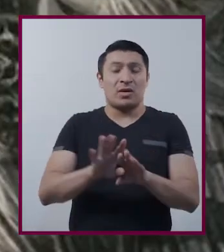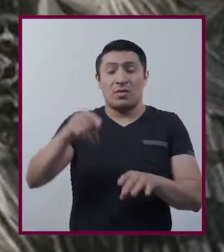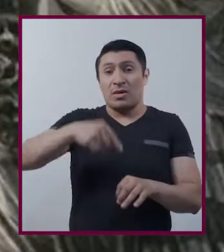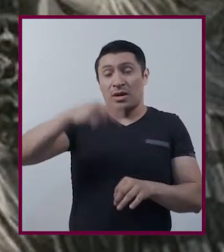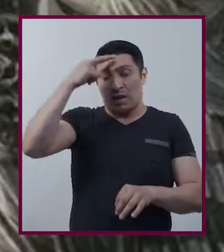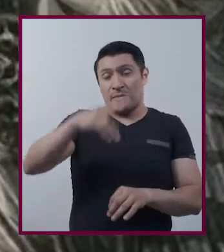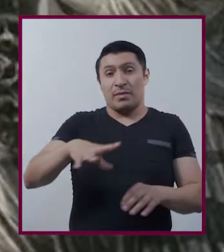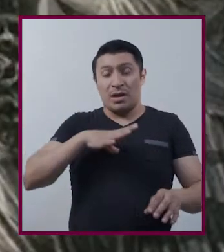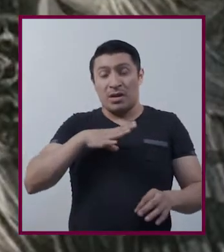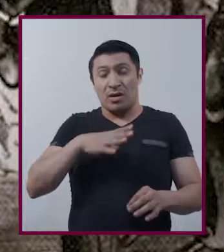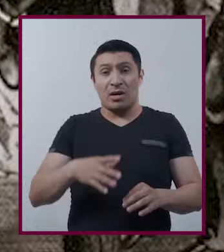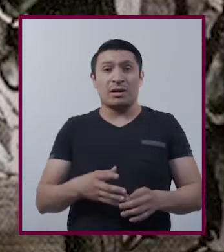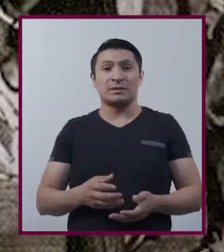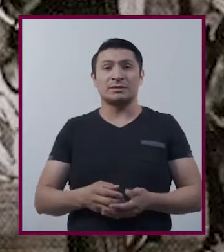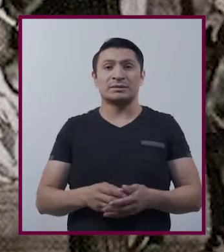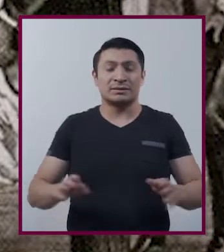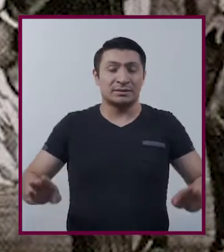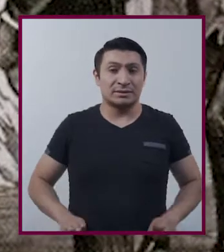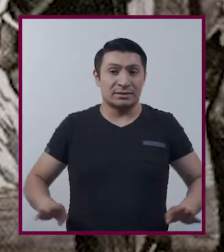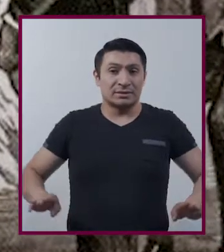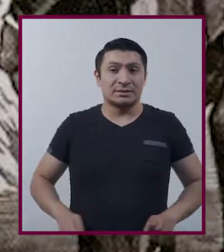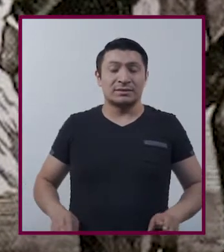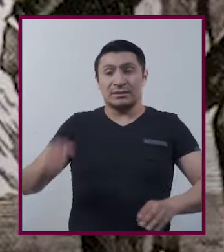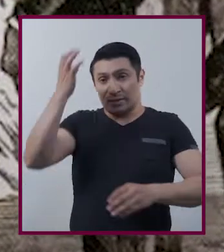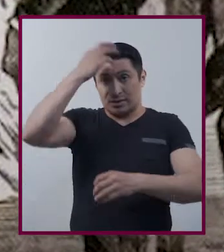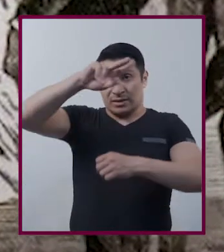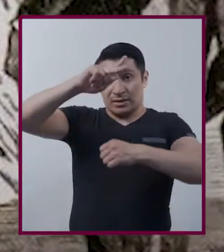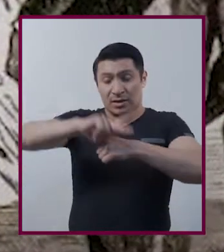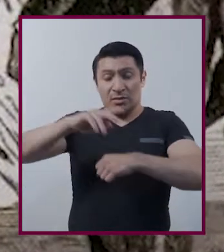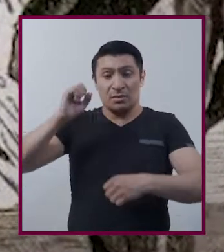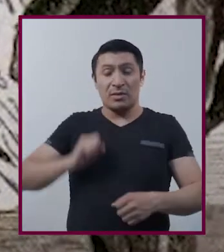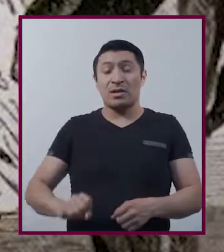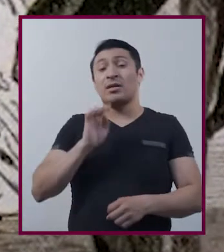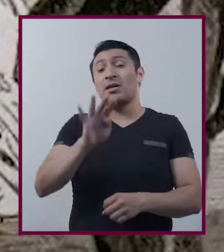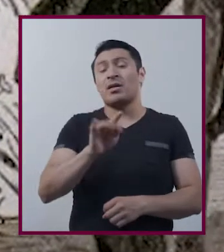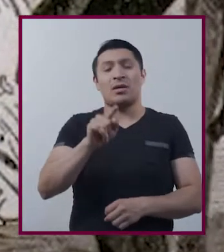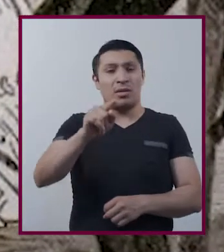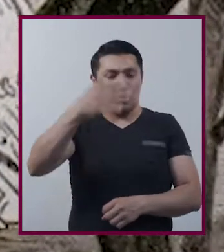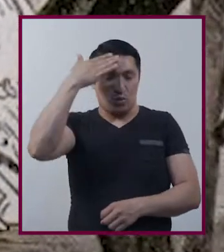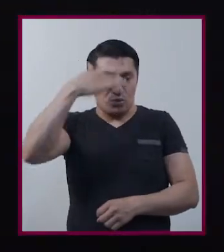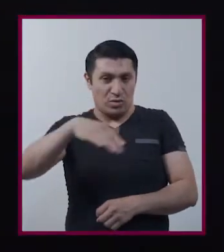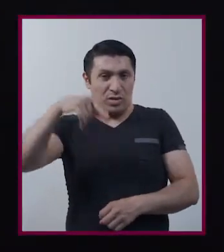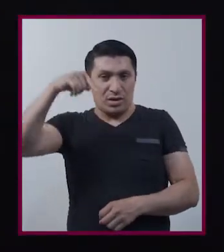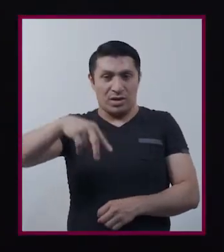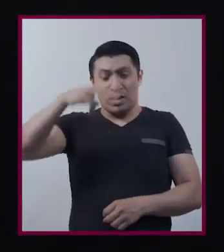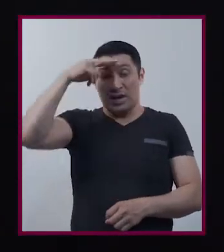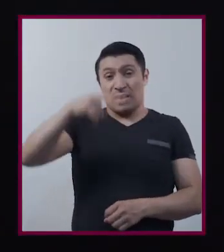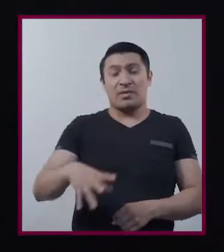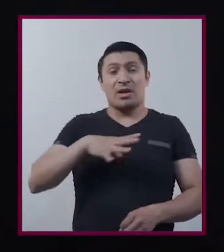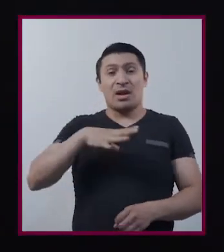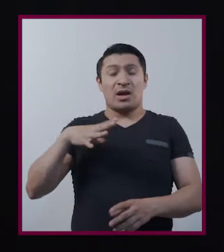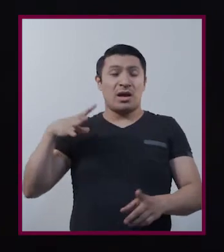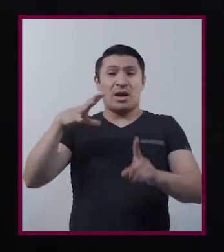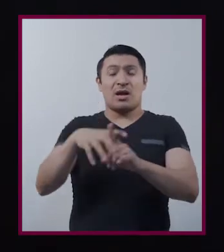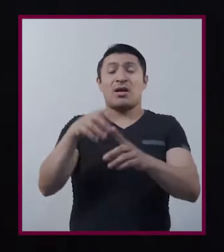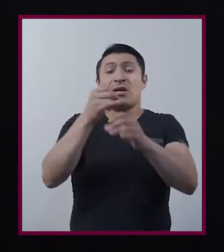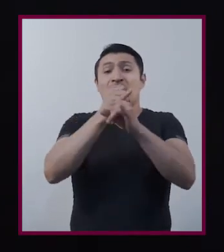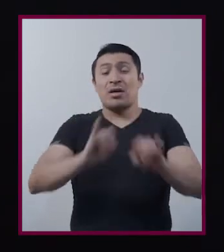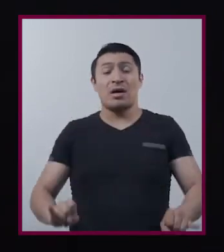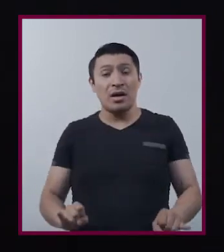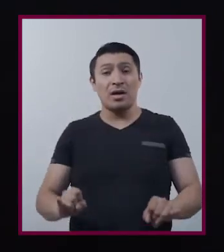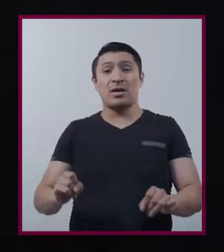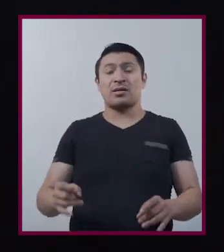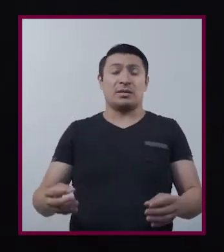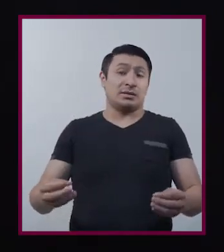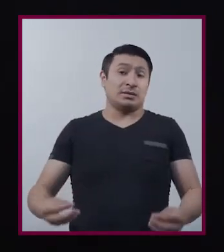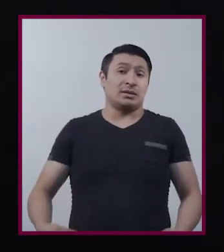México llegaran estos elementos destacados de la monarquía europea en el siglo XIX? Como bien sabes, recién México consiguió